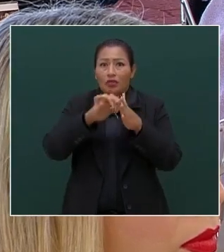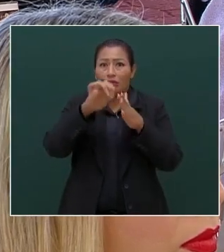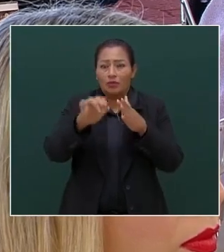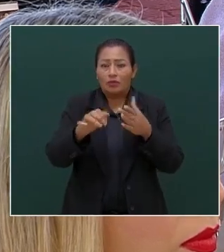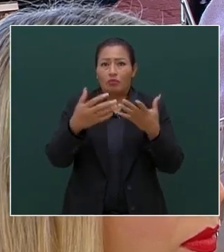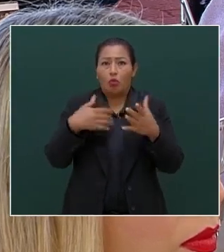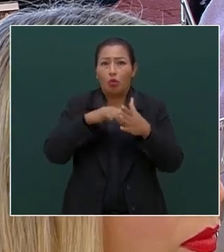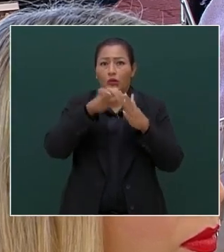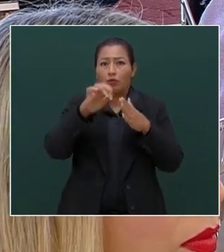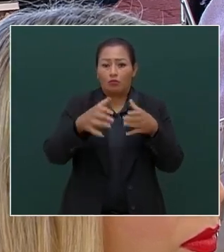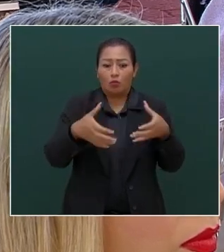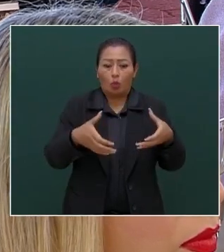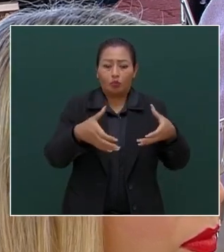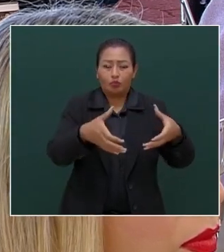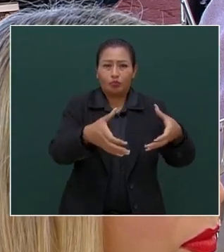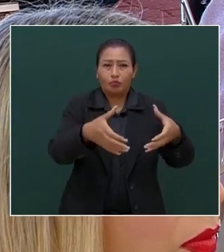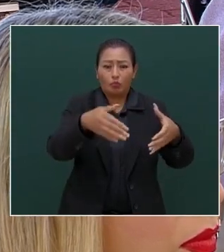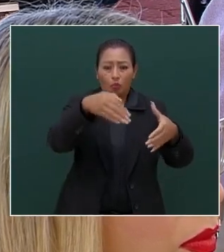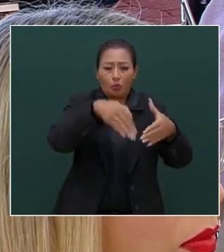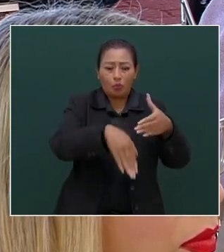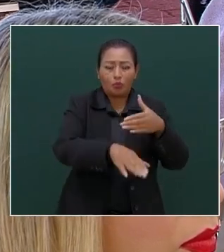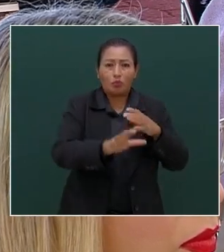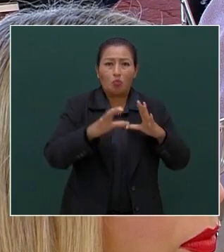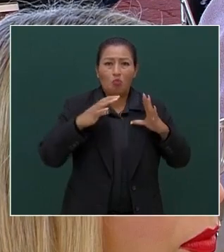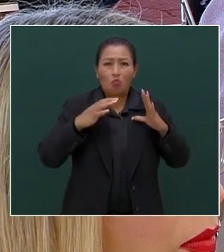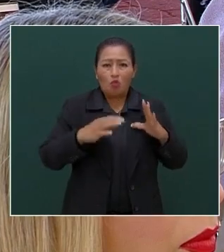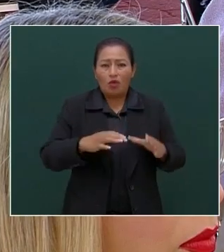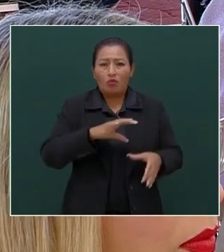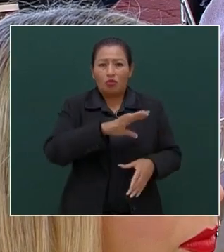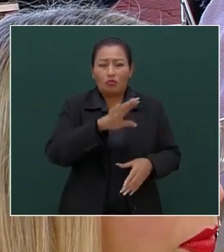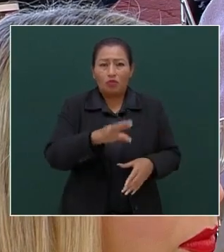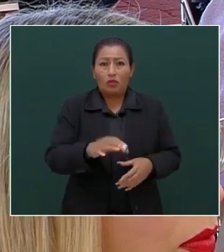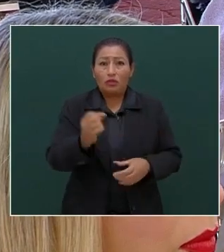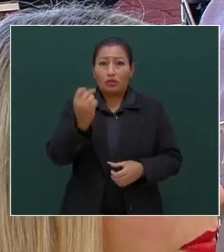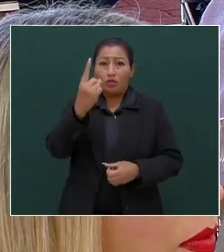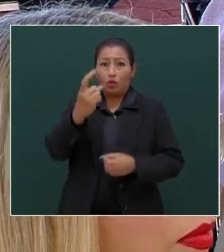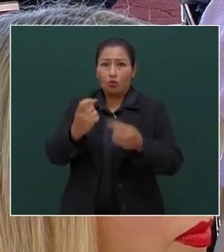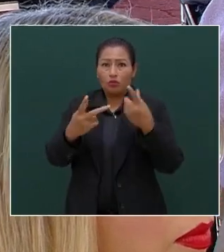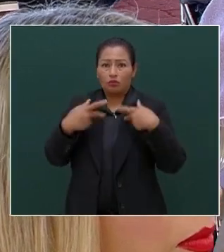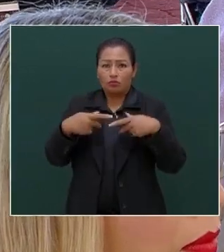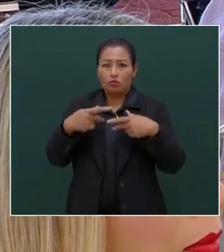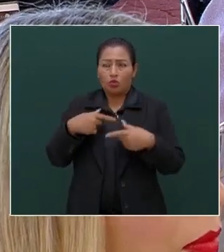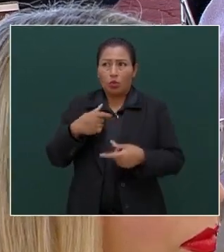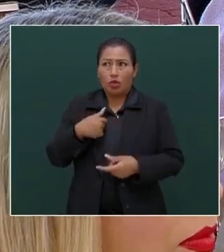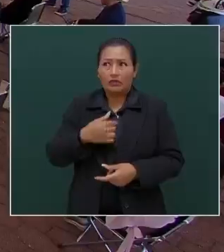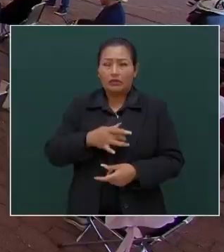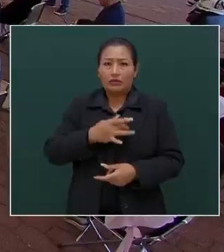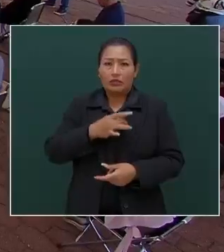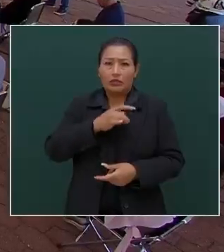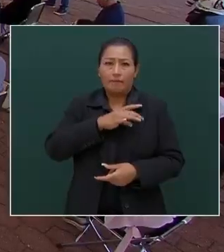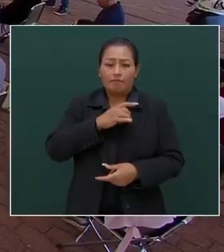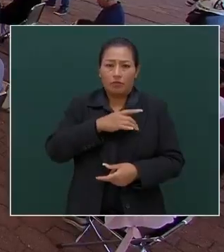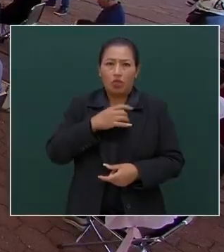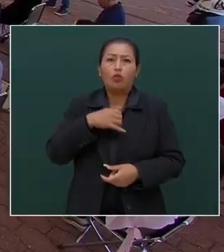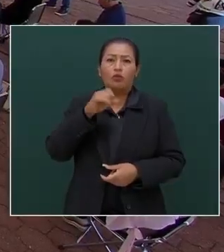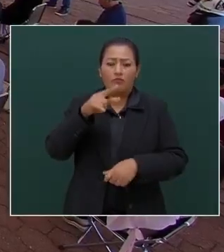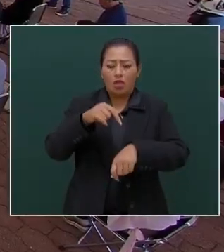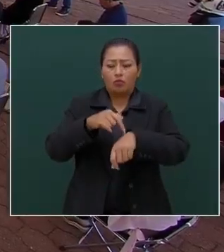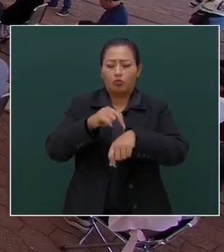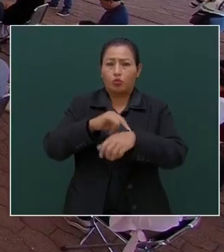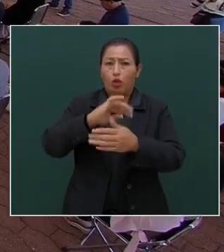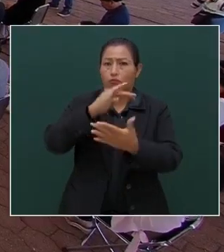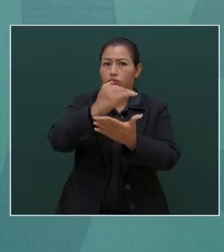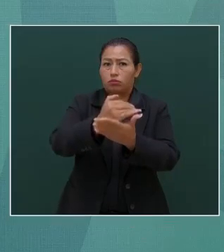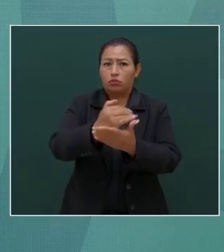desaparecidos, homicidios y este pues un toque de queda que se vive en este lugar. Sí, vamos también para